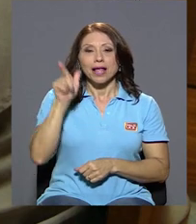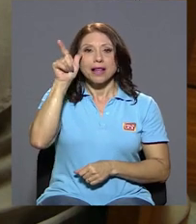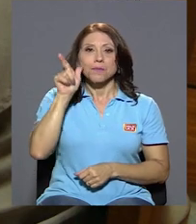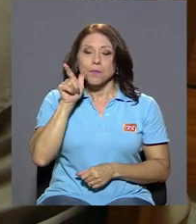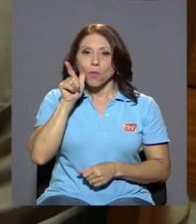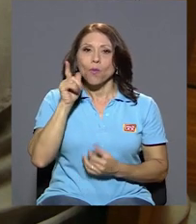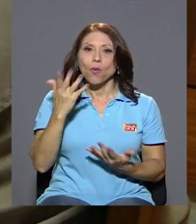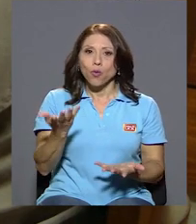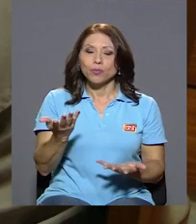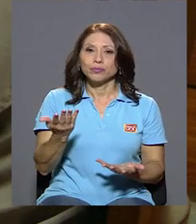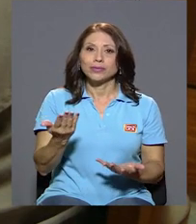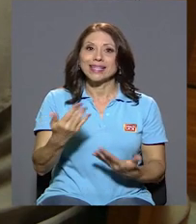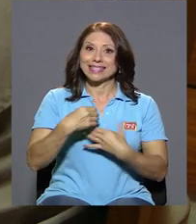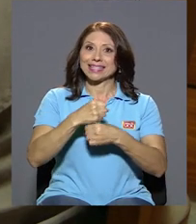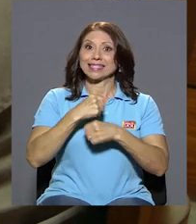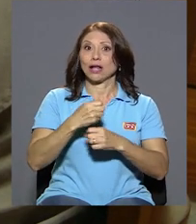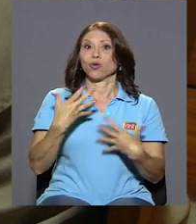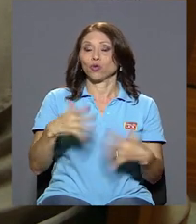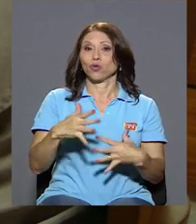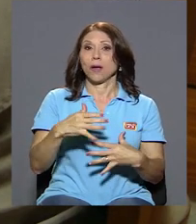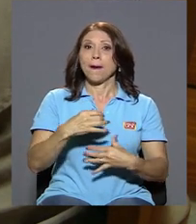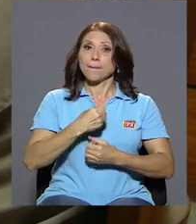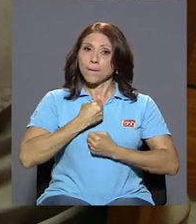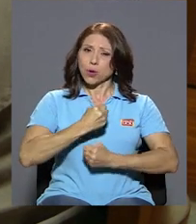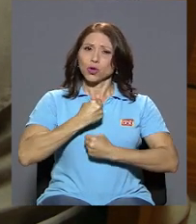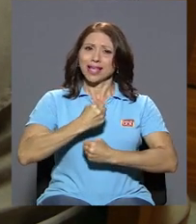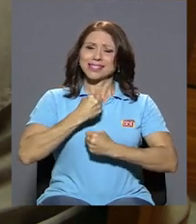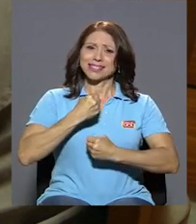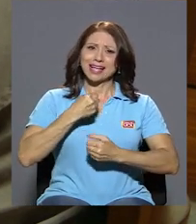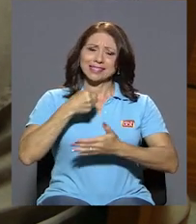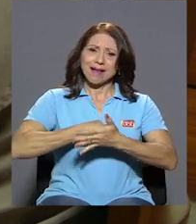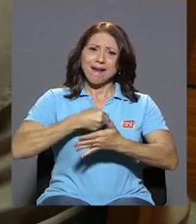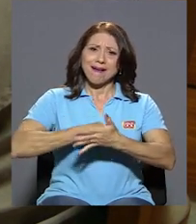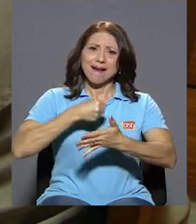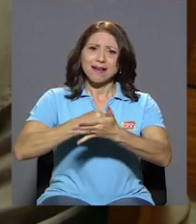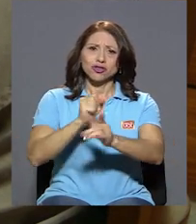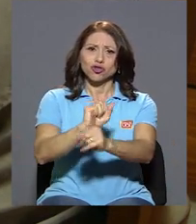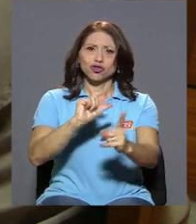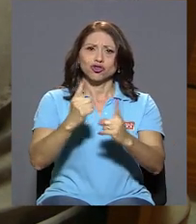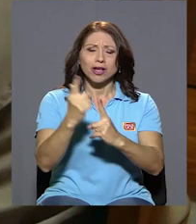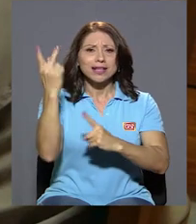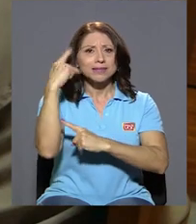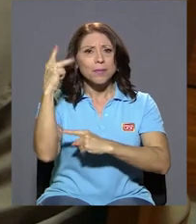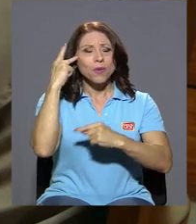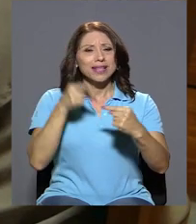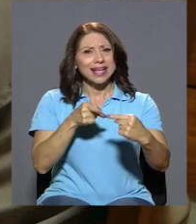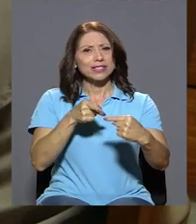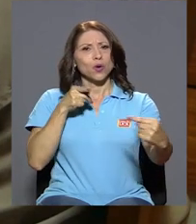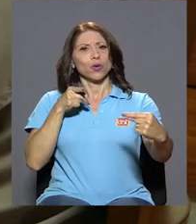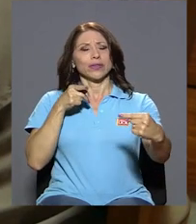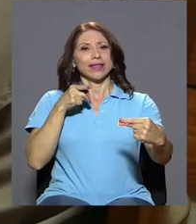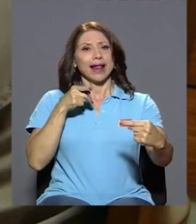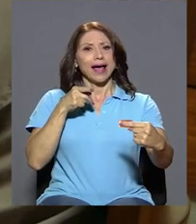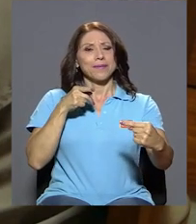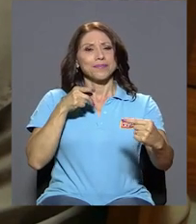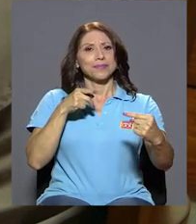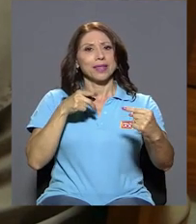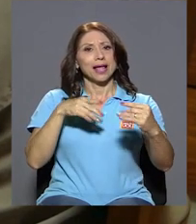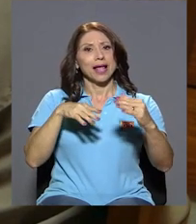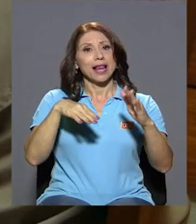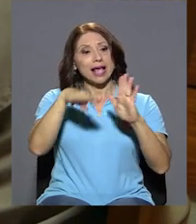también protestas sociales y políticas en contra de